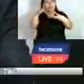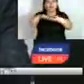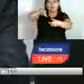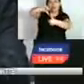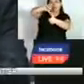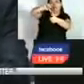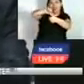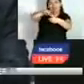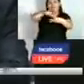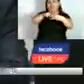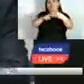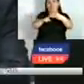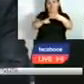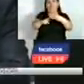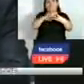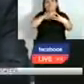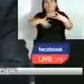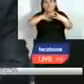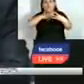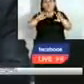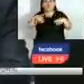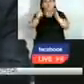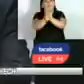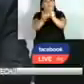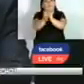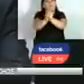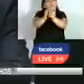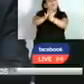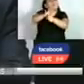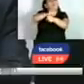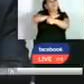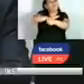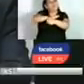por la pandemia COVID y